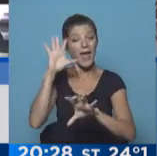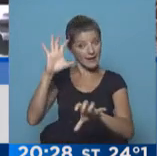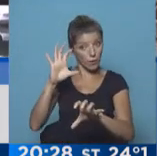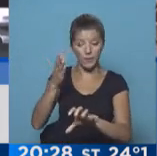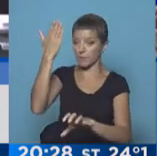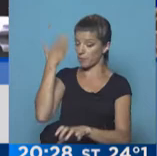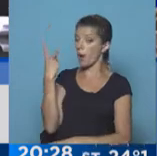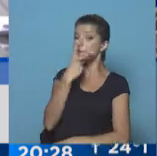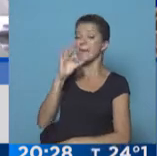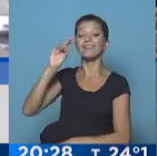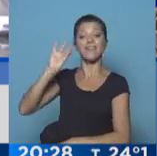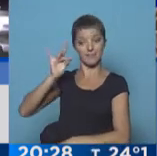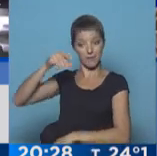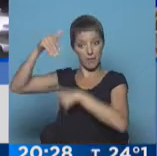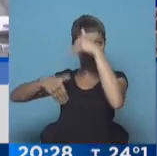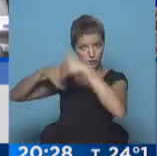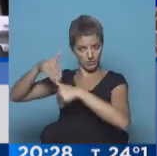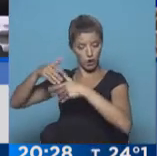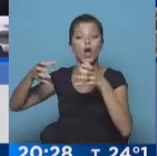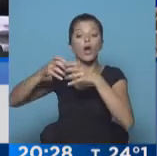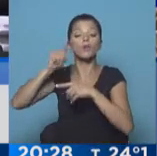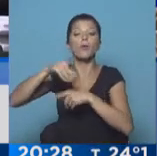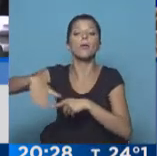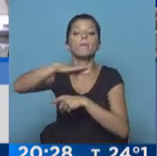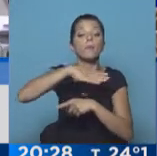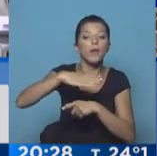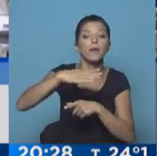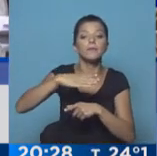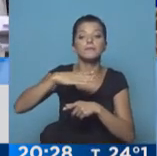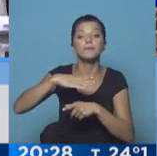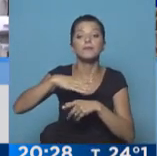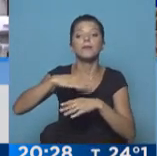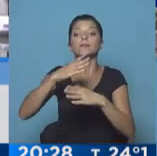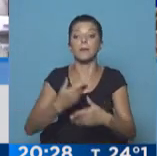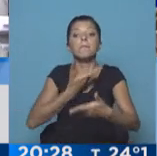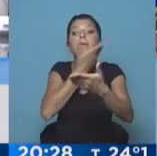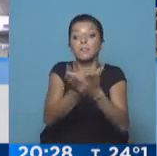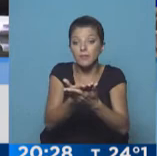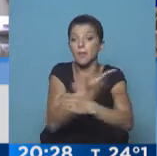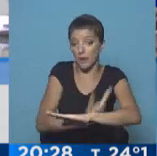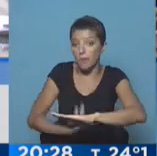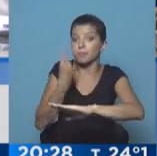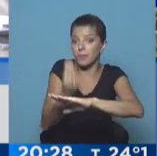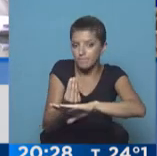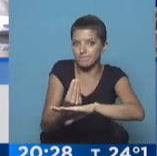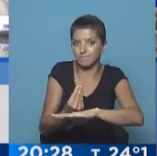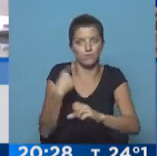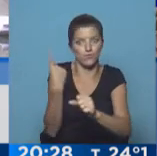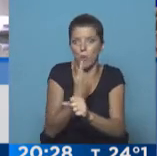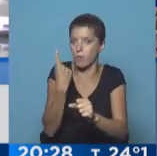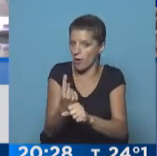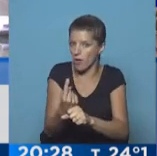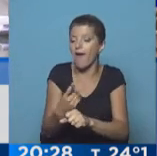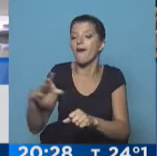pasado hubo elecciones. El Partido Popular, primera minoría, va, se presenta para formar gobierno, no obtiene